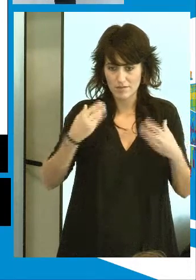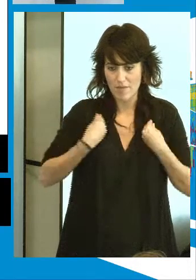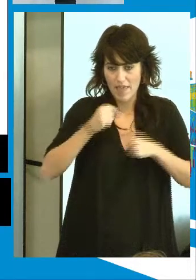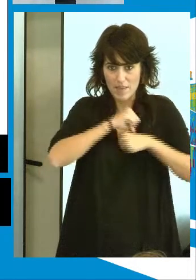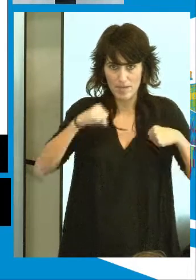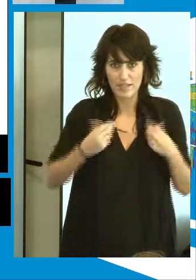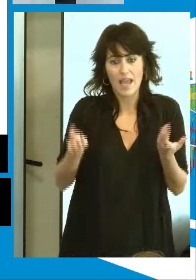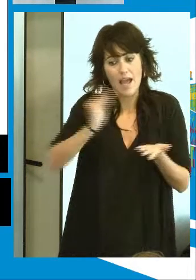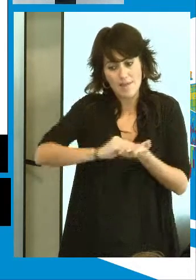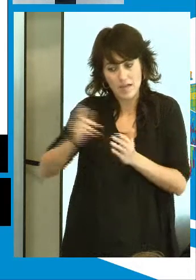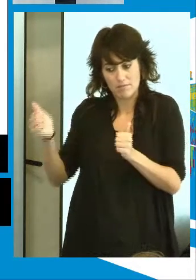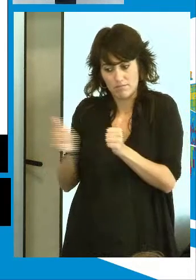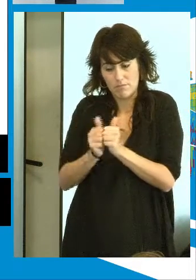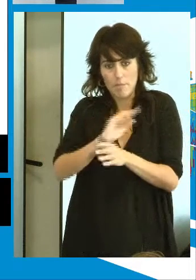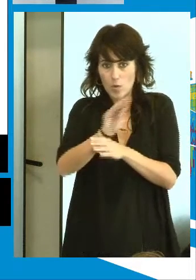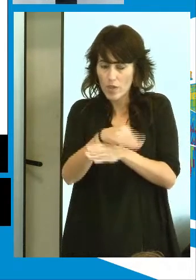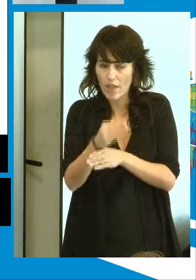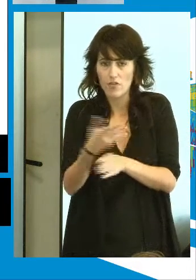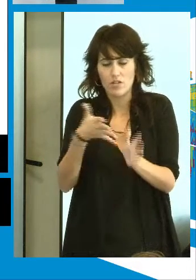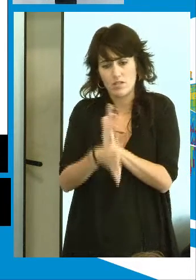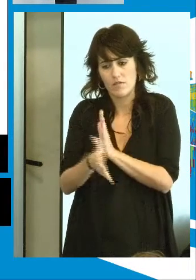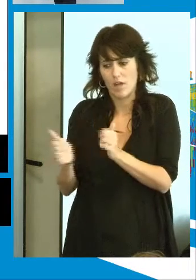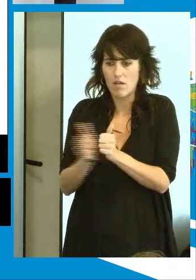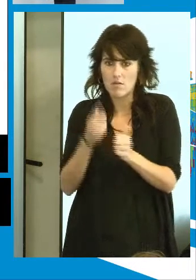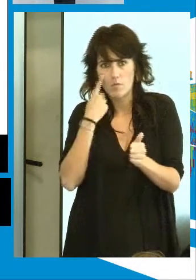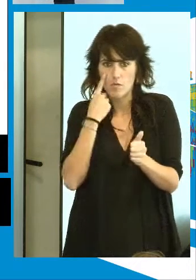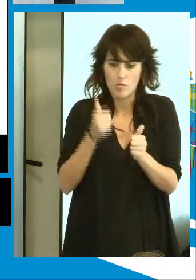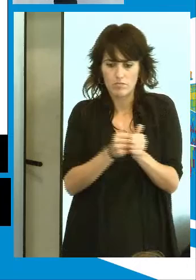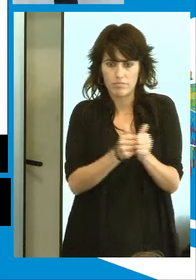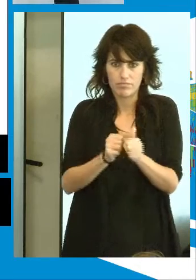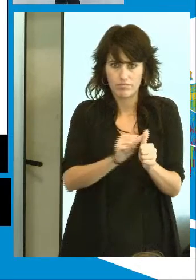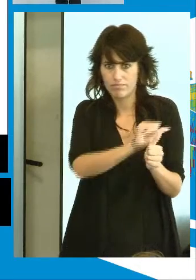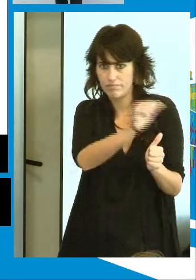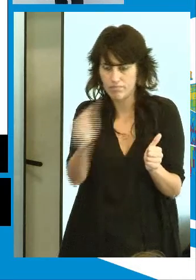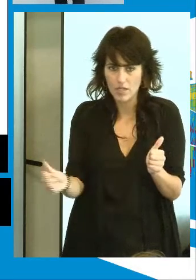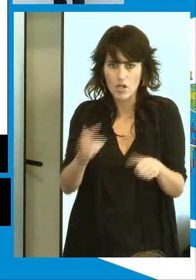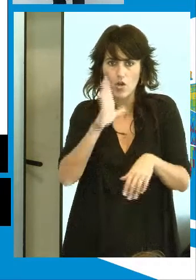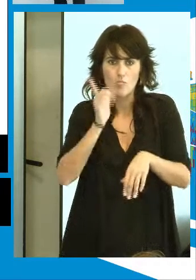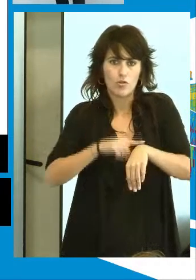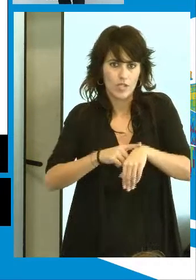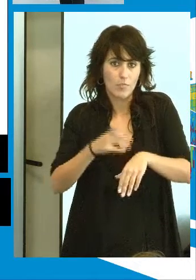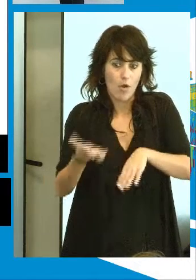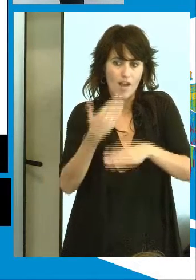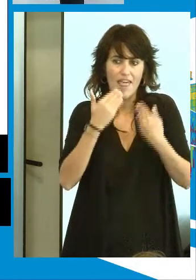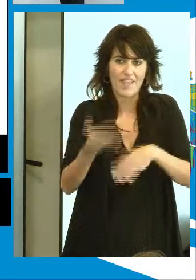de sus cuidadores, que no tienen que estar tan pendientes de ellos durante ese tiempo solo por hacer una detección